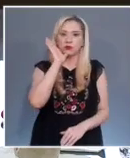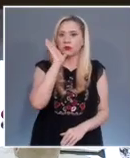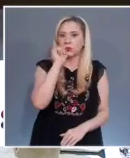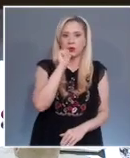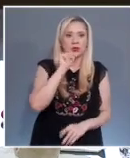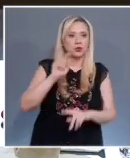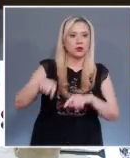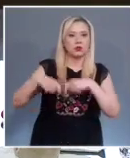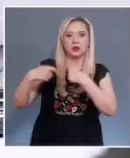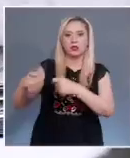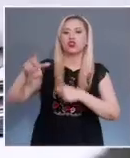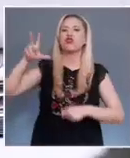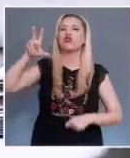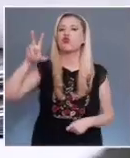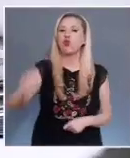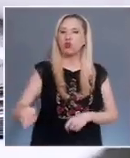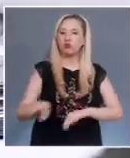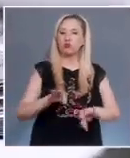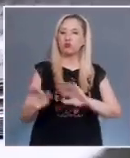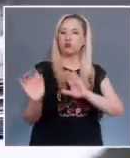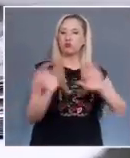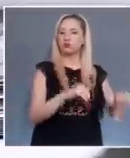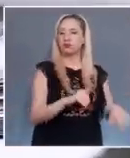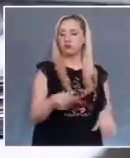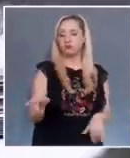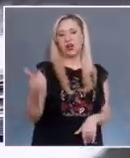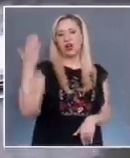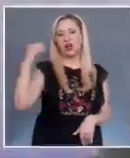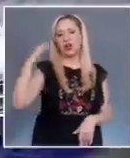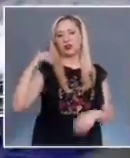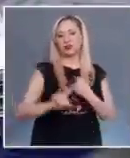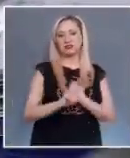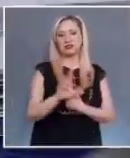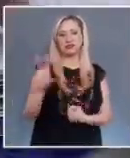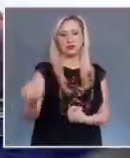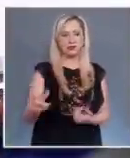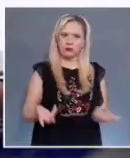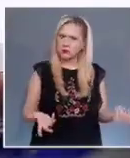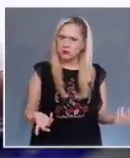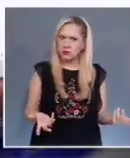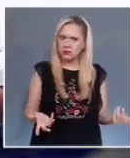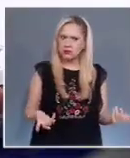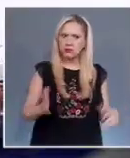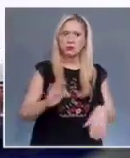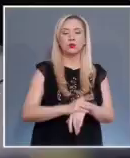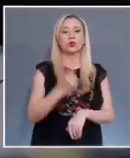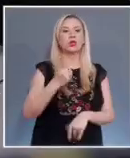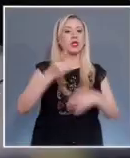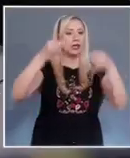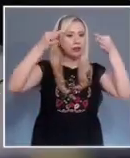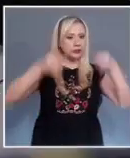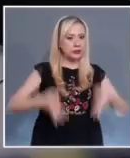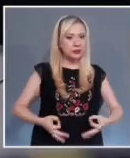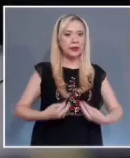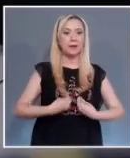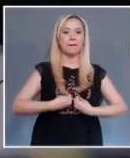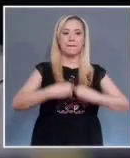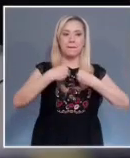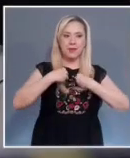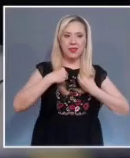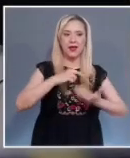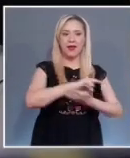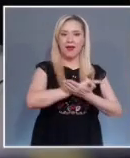un cargo público o de elección popular. Lo anterior porque el modo honesto de vivir es un requisito